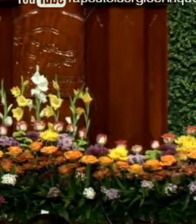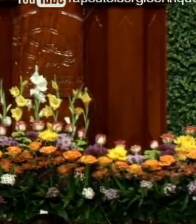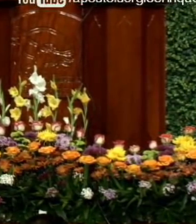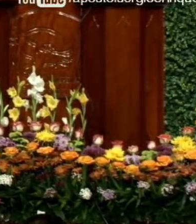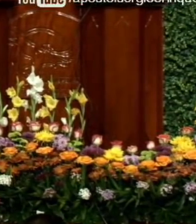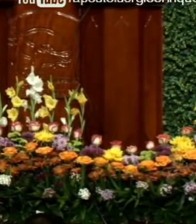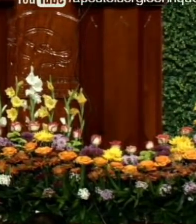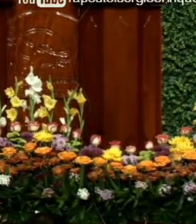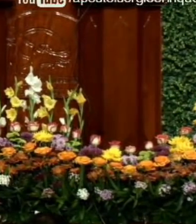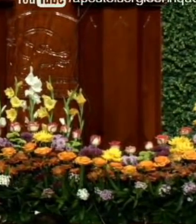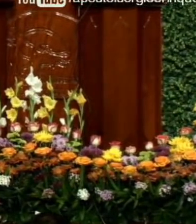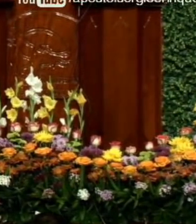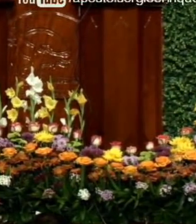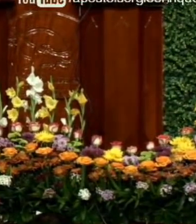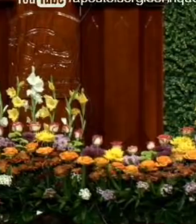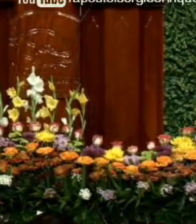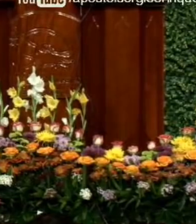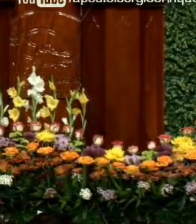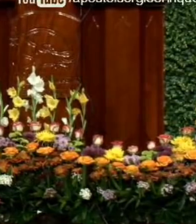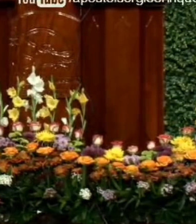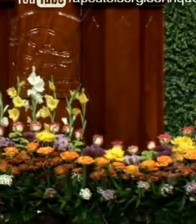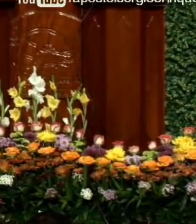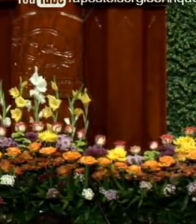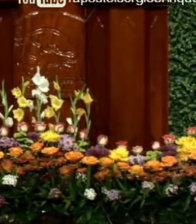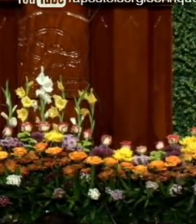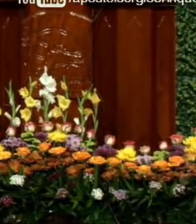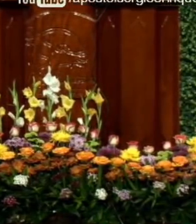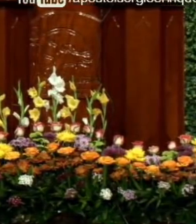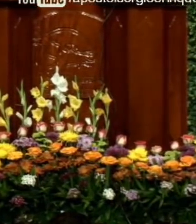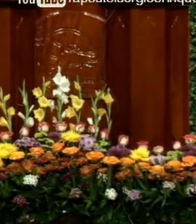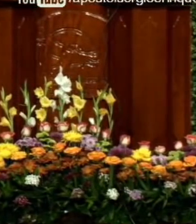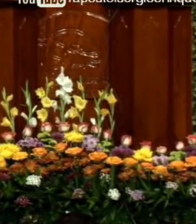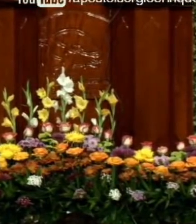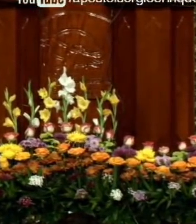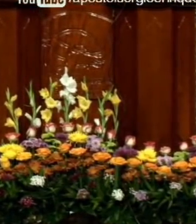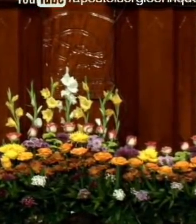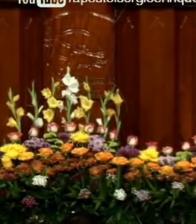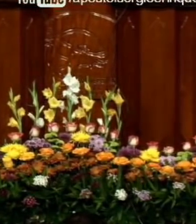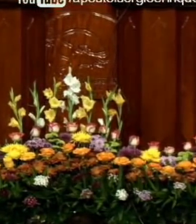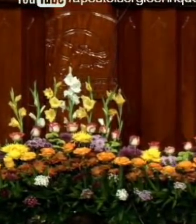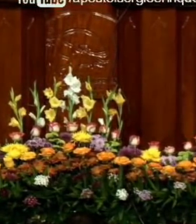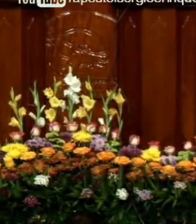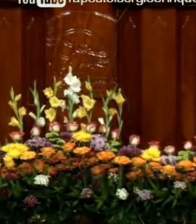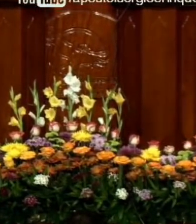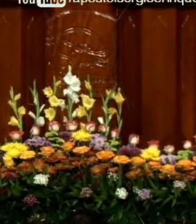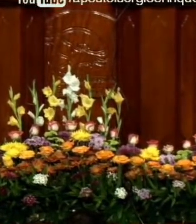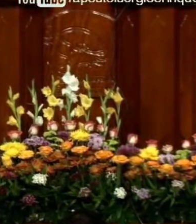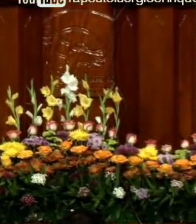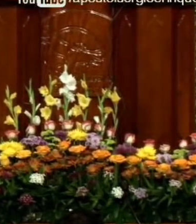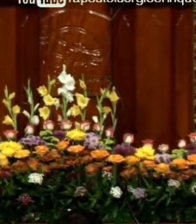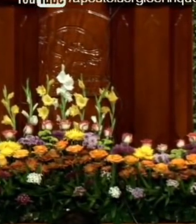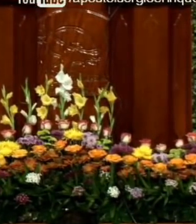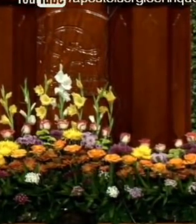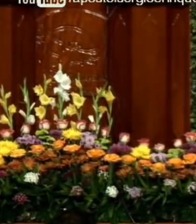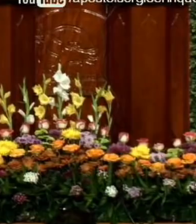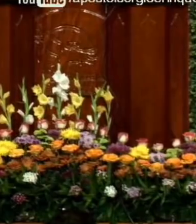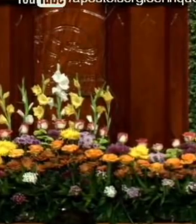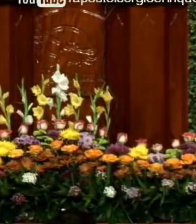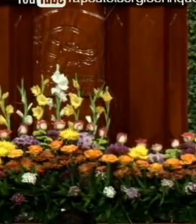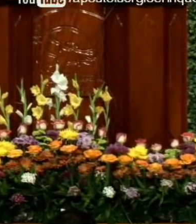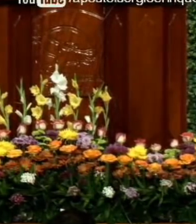gran tribulación, los eventos que han de ocurrir, pero resulta que dice que no pasará